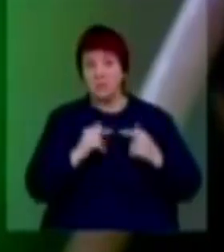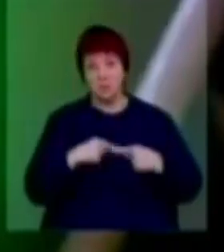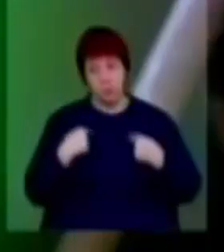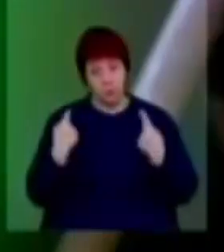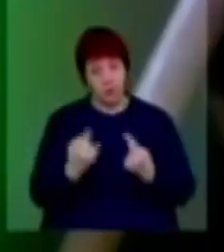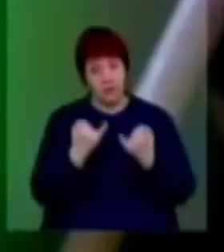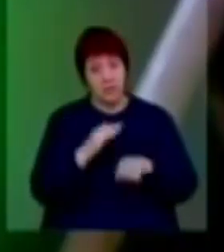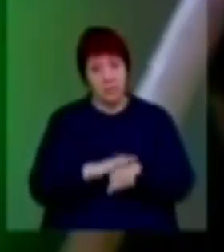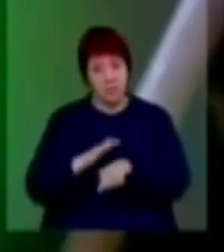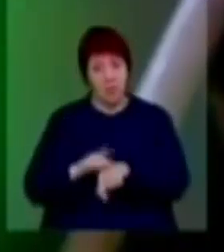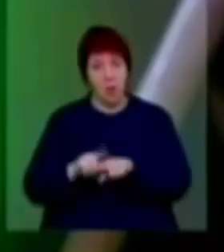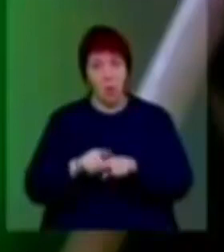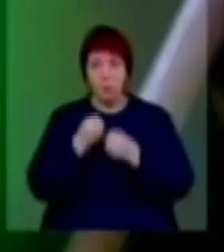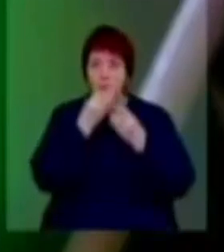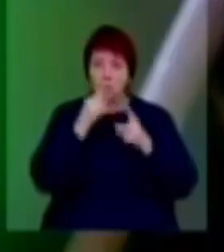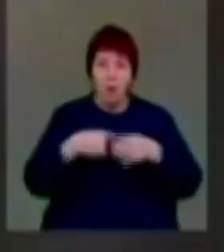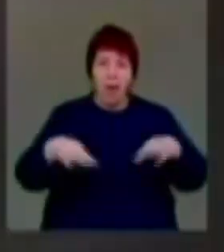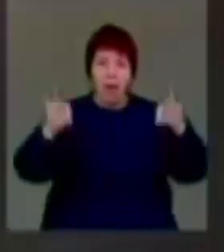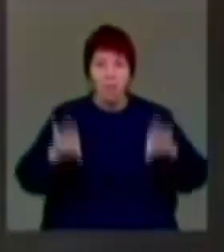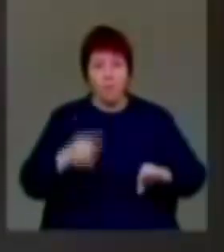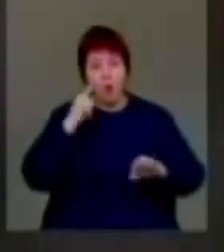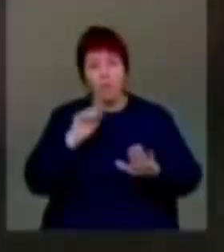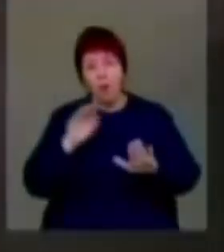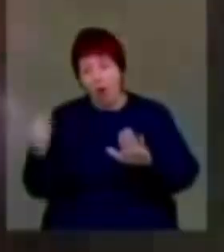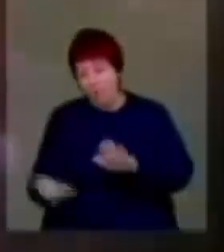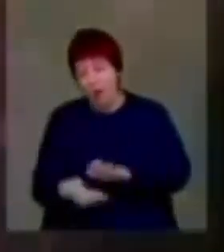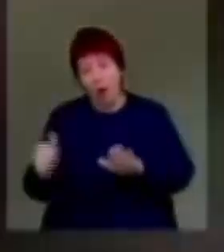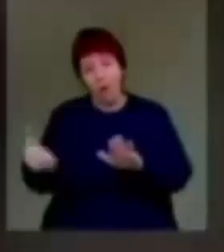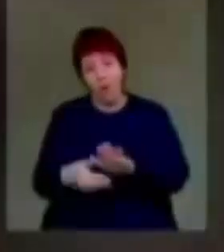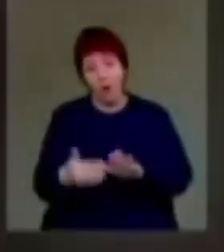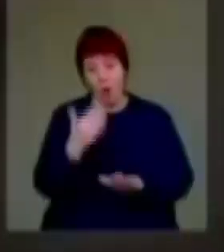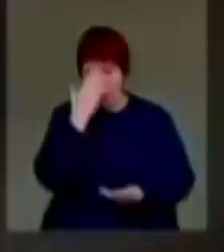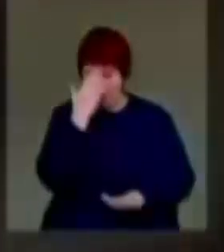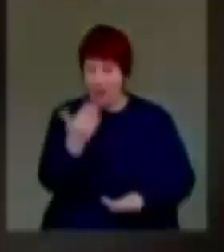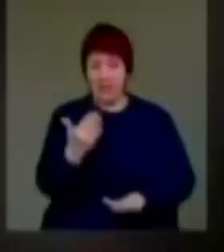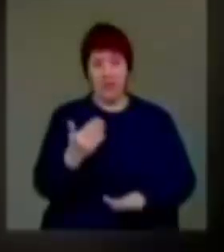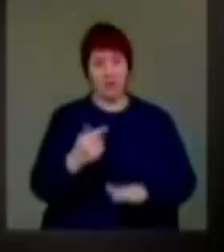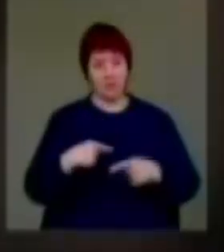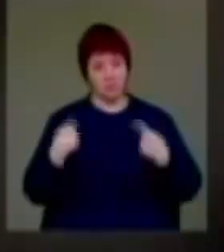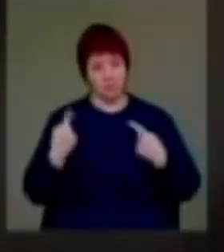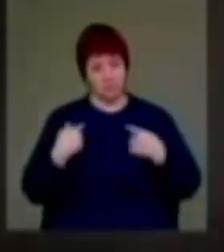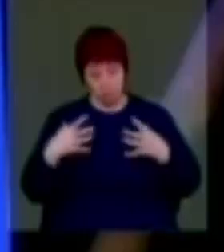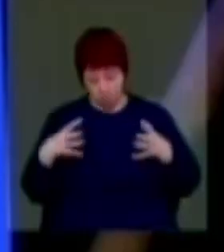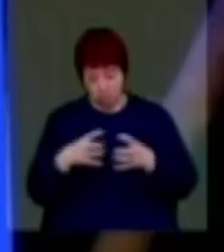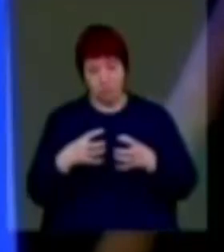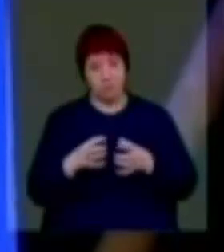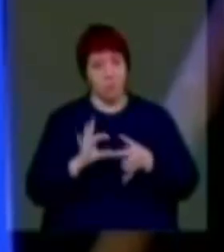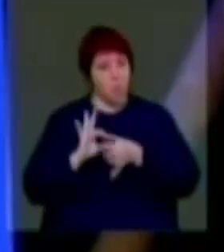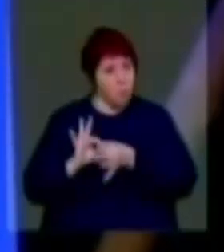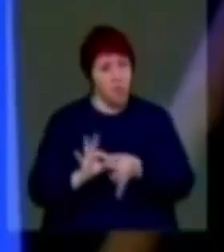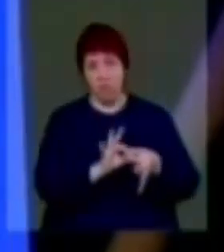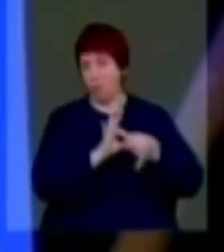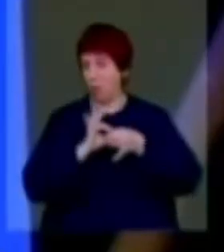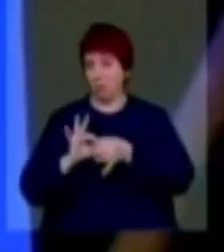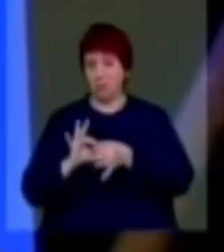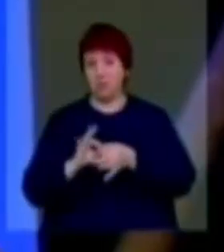barremos permanentemente bajo la alfombra un frente amplio Unido que garantiza